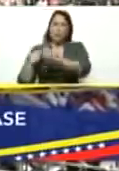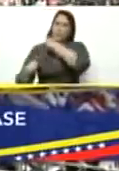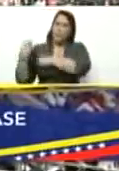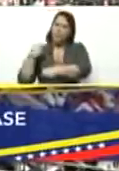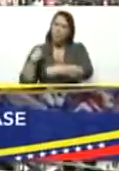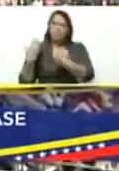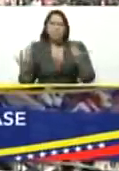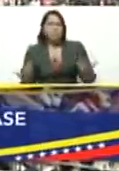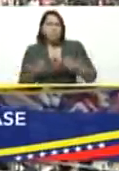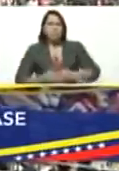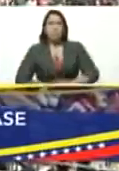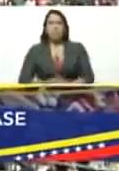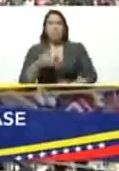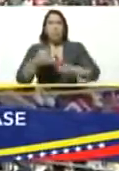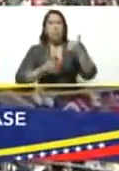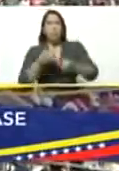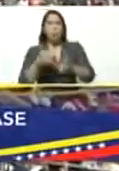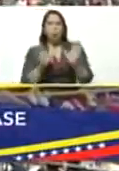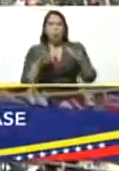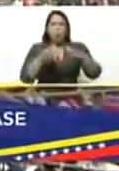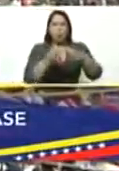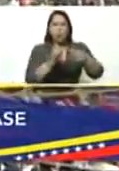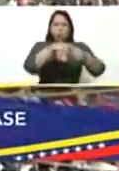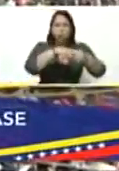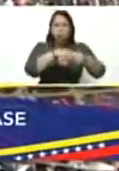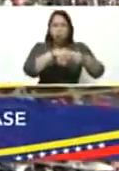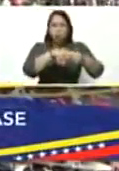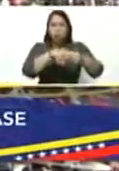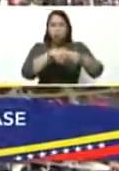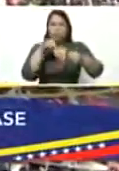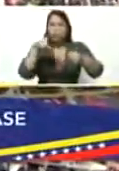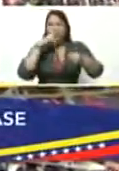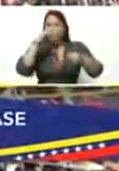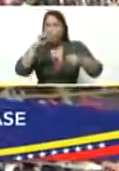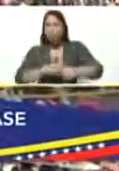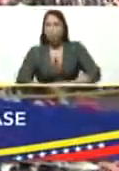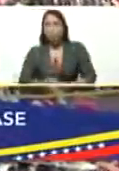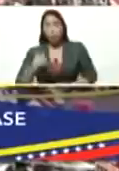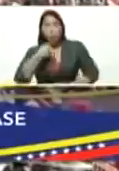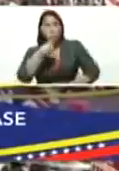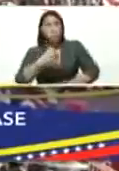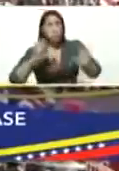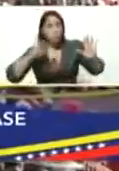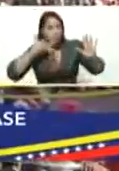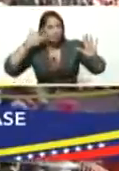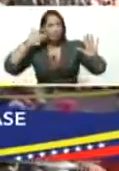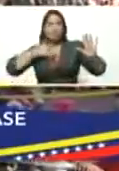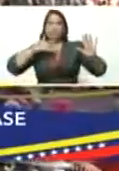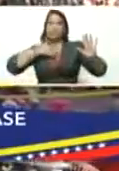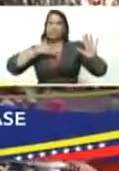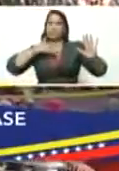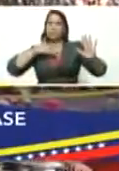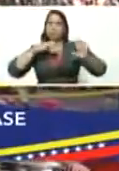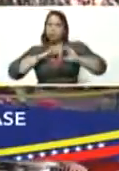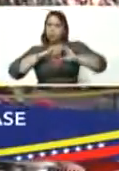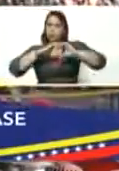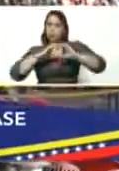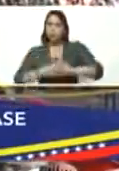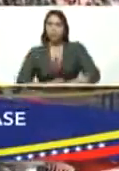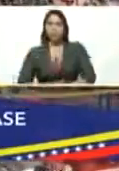a qué clase pertenece es tu maduro yo diría orgullosamente desde mi corazón